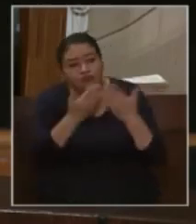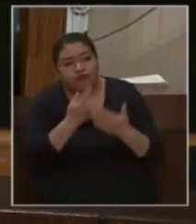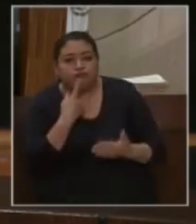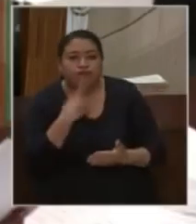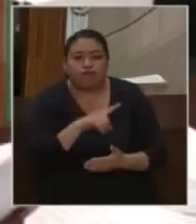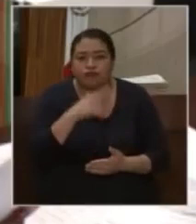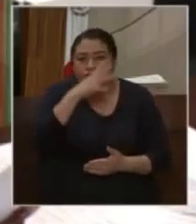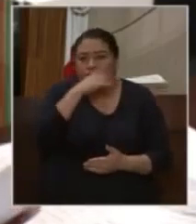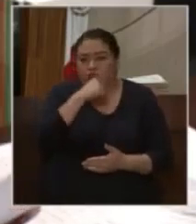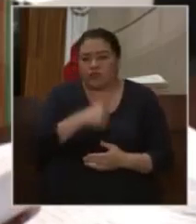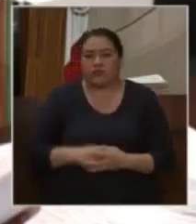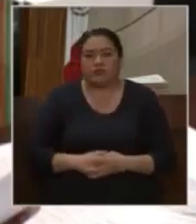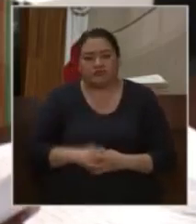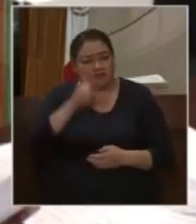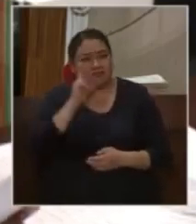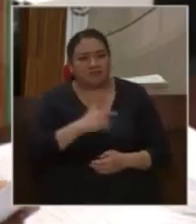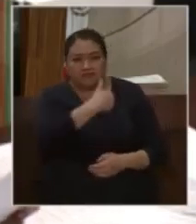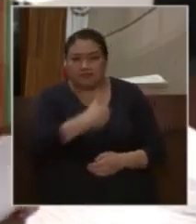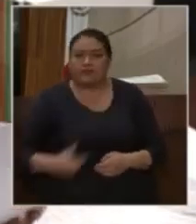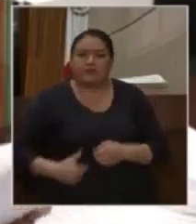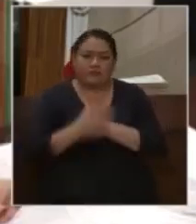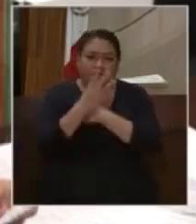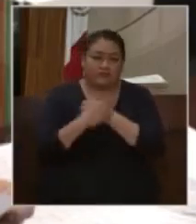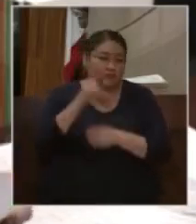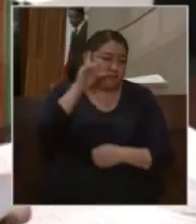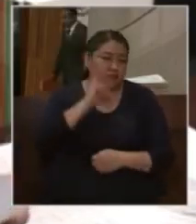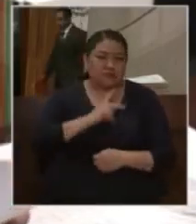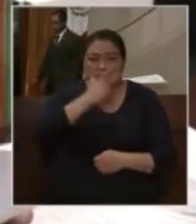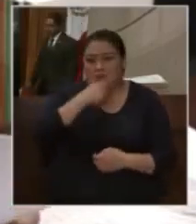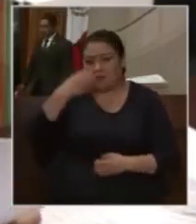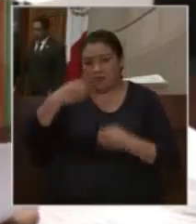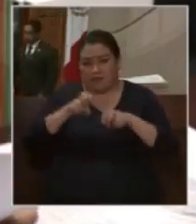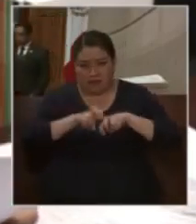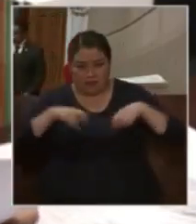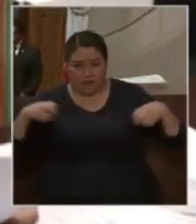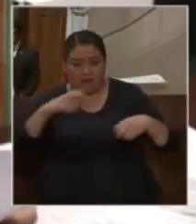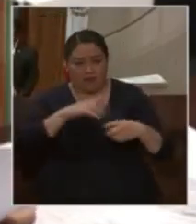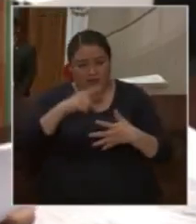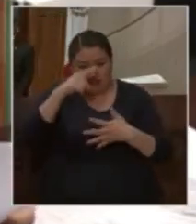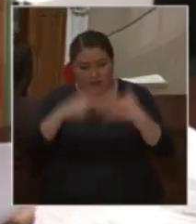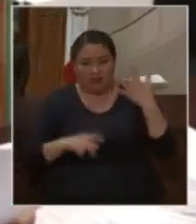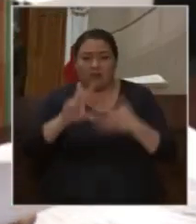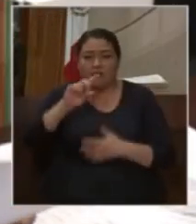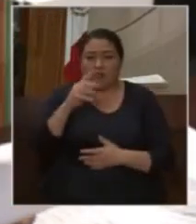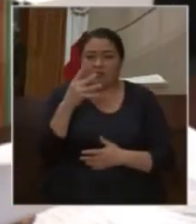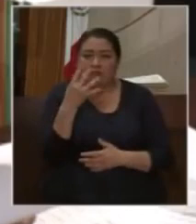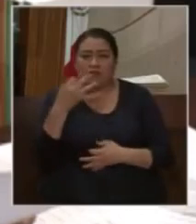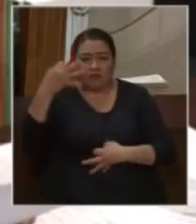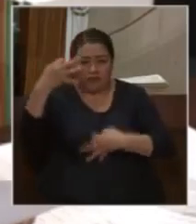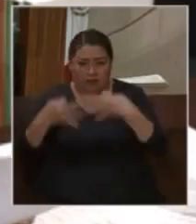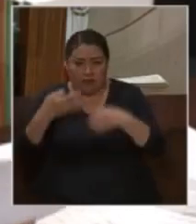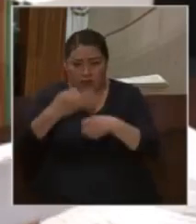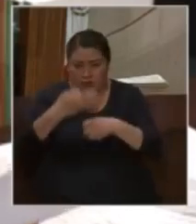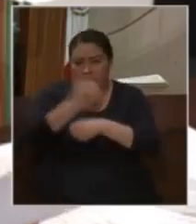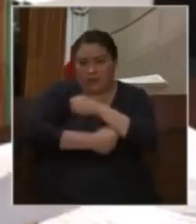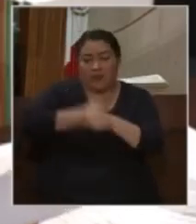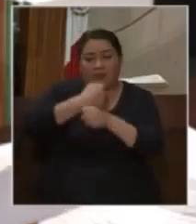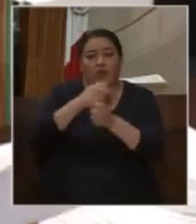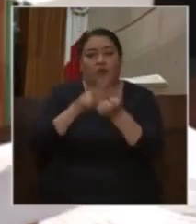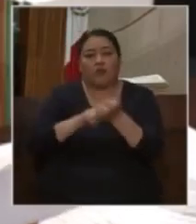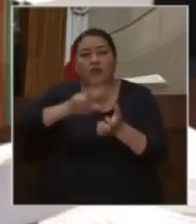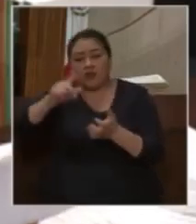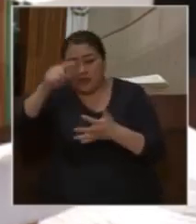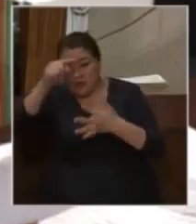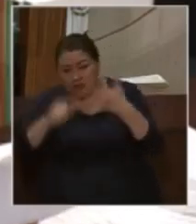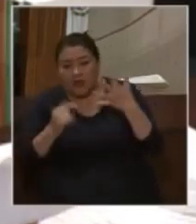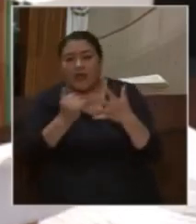impugnación. Con su autorización, magistrada presidenta, señora magistrada, señores magistrados, doy cuenta con 34 proyectos de sentencia, todos de este año, en los cuales